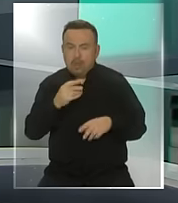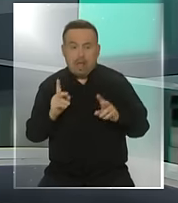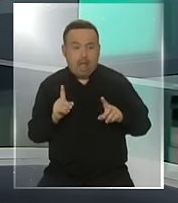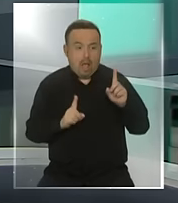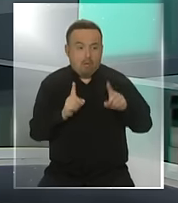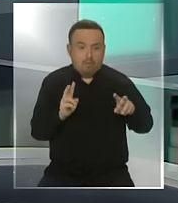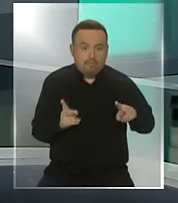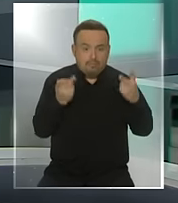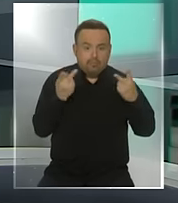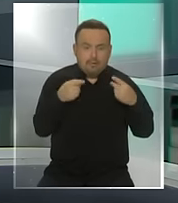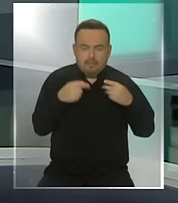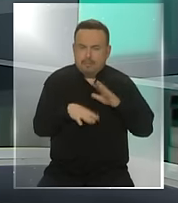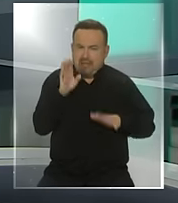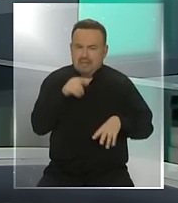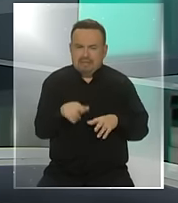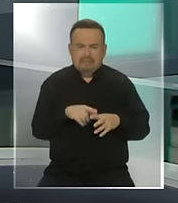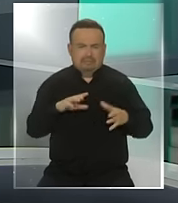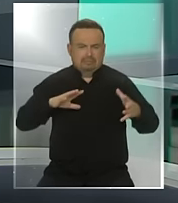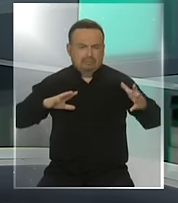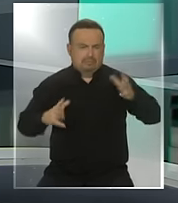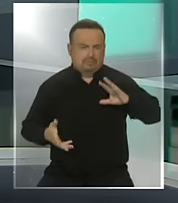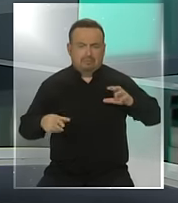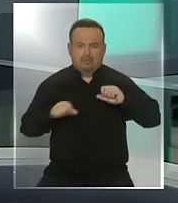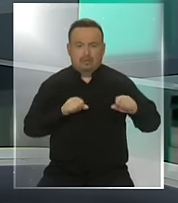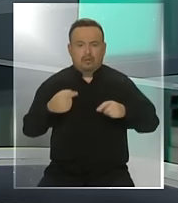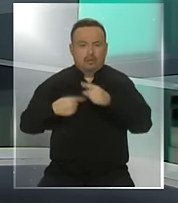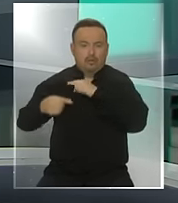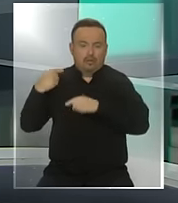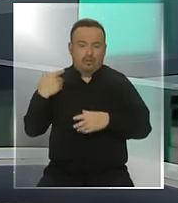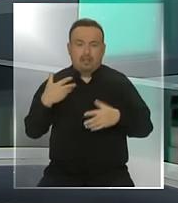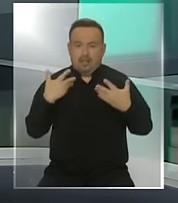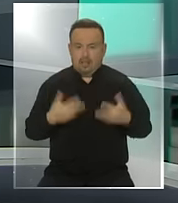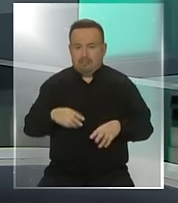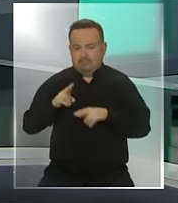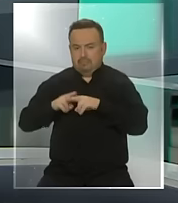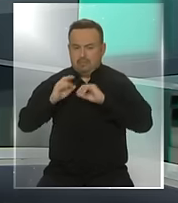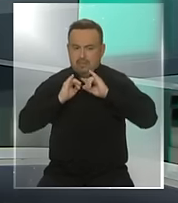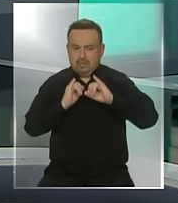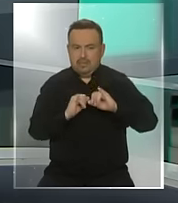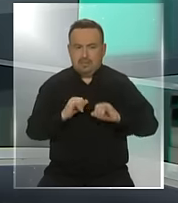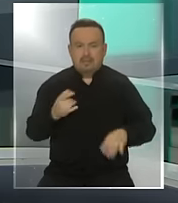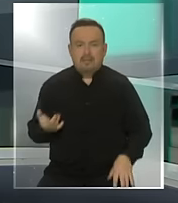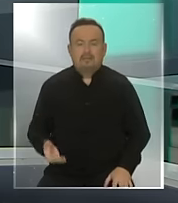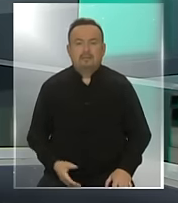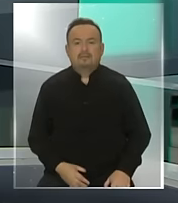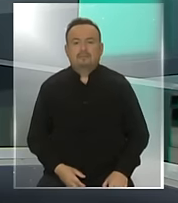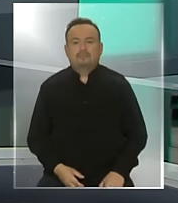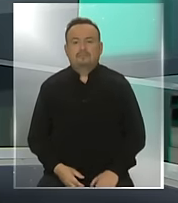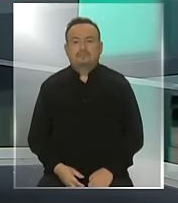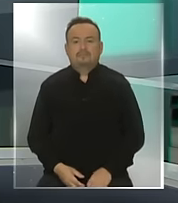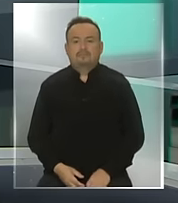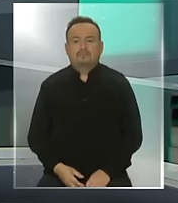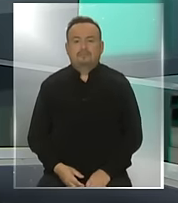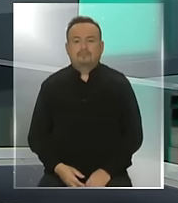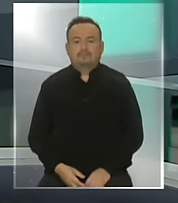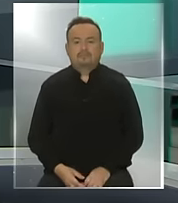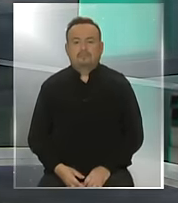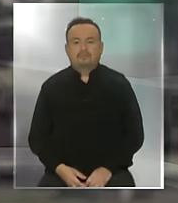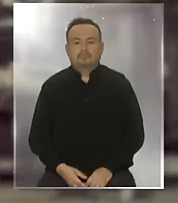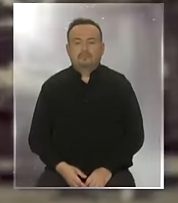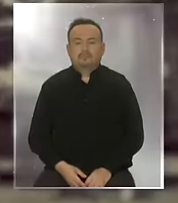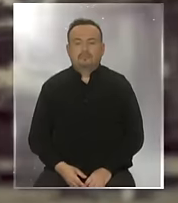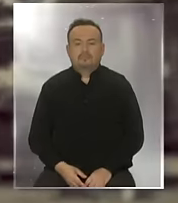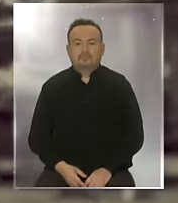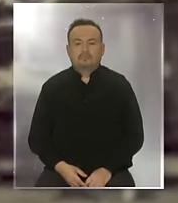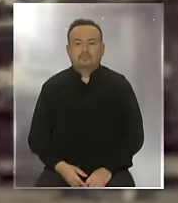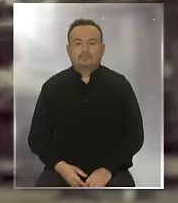muchos catalogan como el más grande cataclismo de la historia reciente y que vemos en el trabajo de Mauricio Guajardo y Marcelo Berrios.